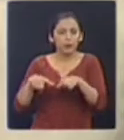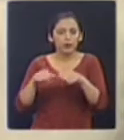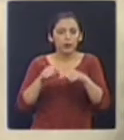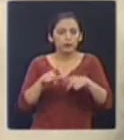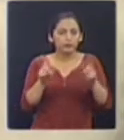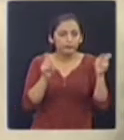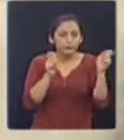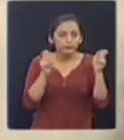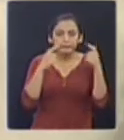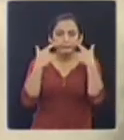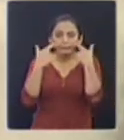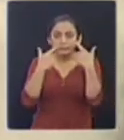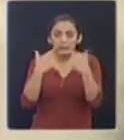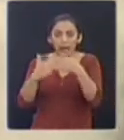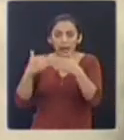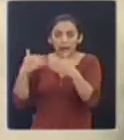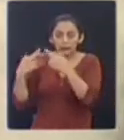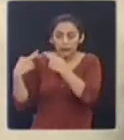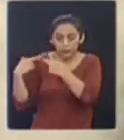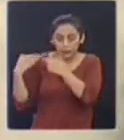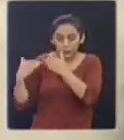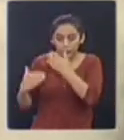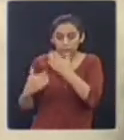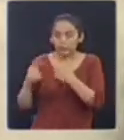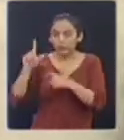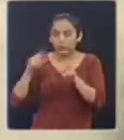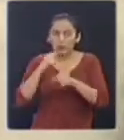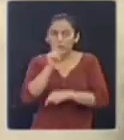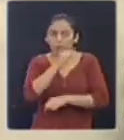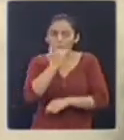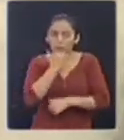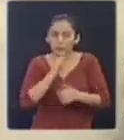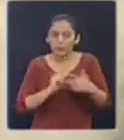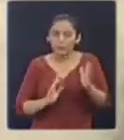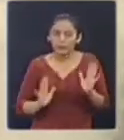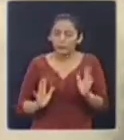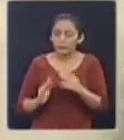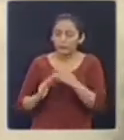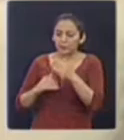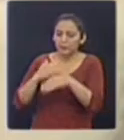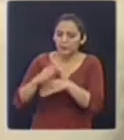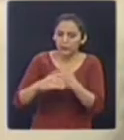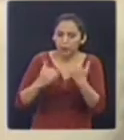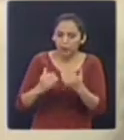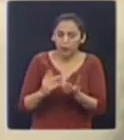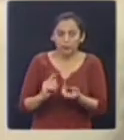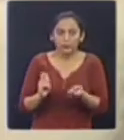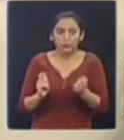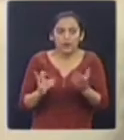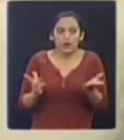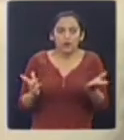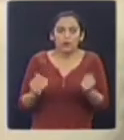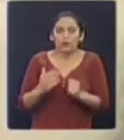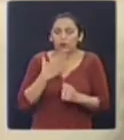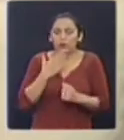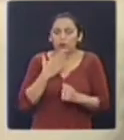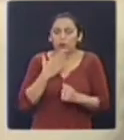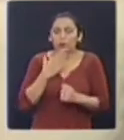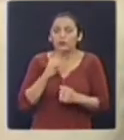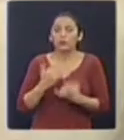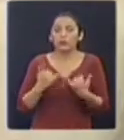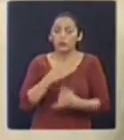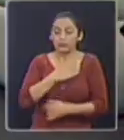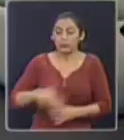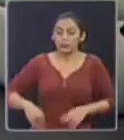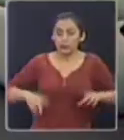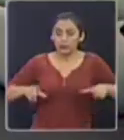presidente Moreno ha actuado bien de acuerdo a la Constitución, a la ley, retirando las funciones al vicepresidente de la República.